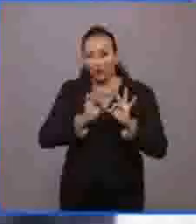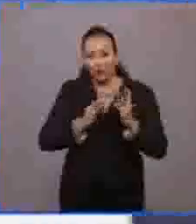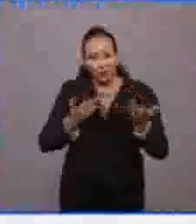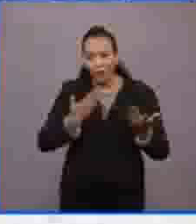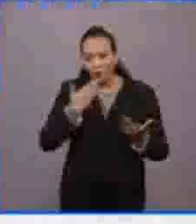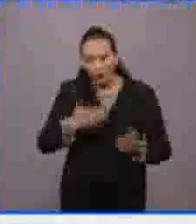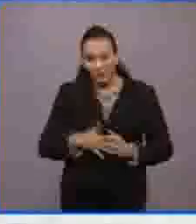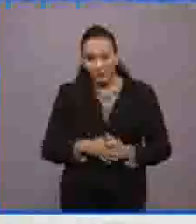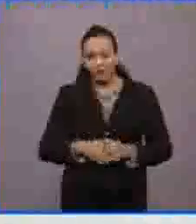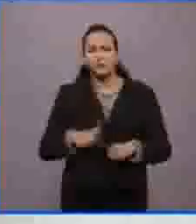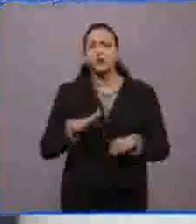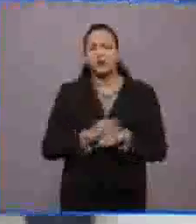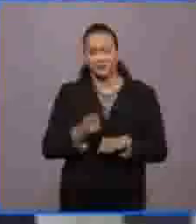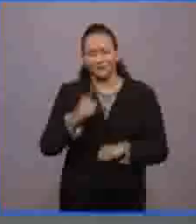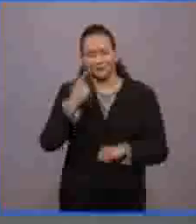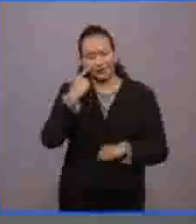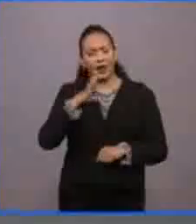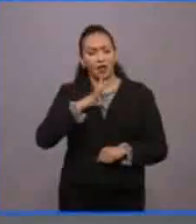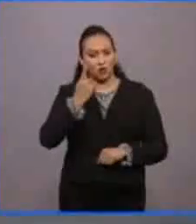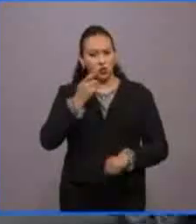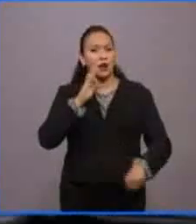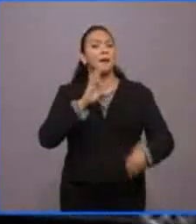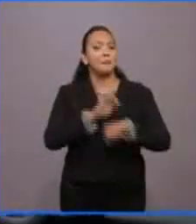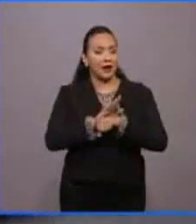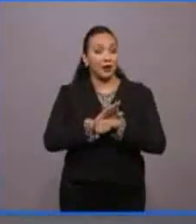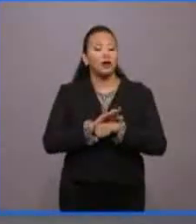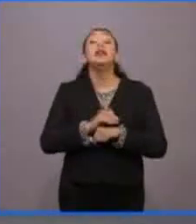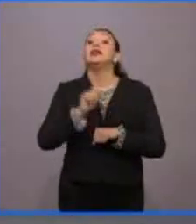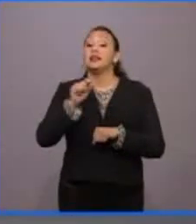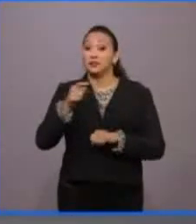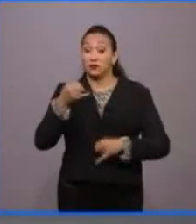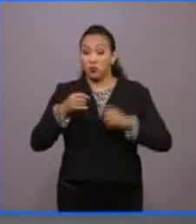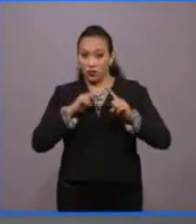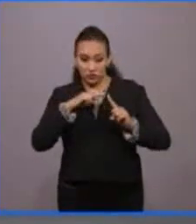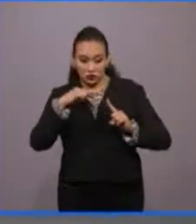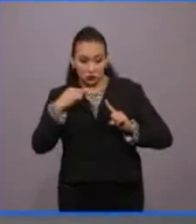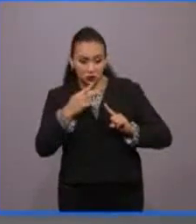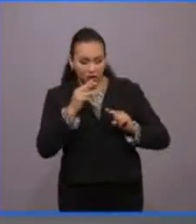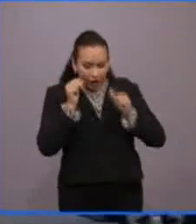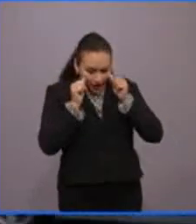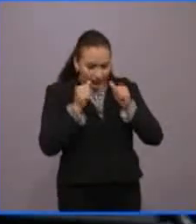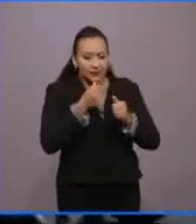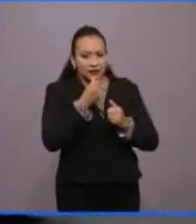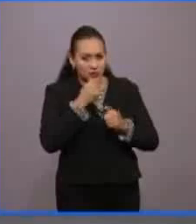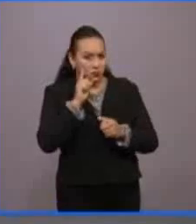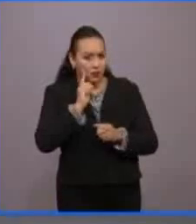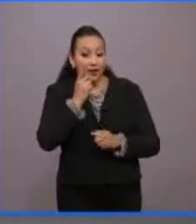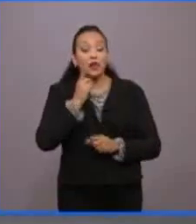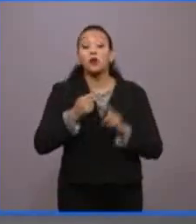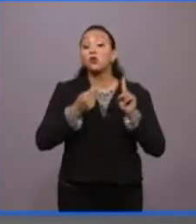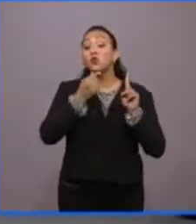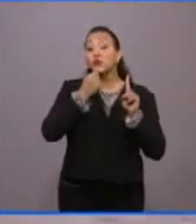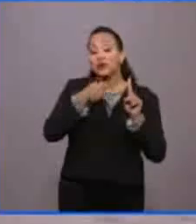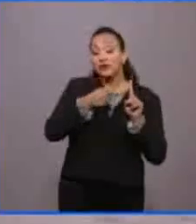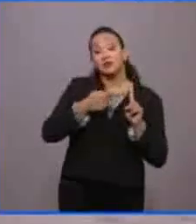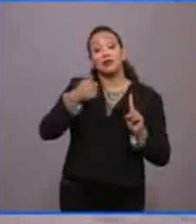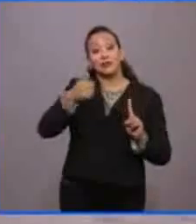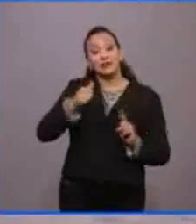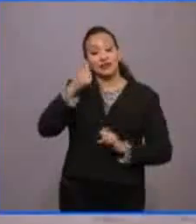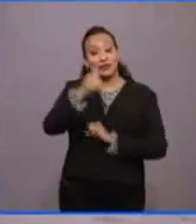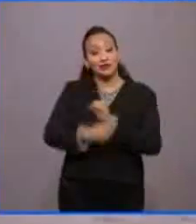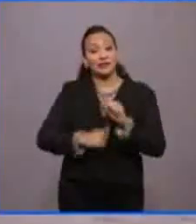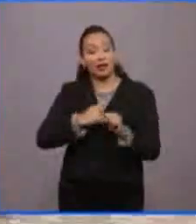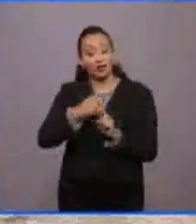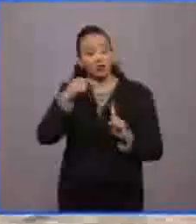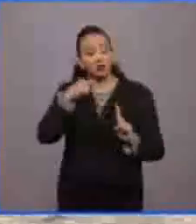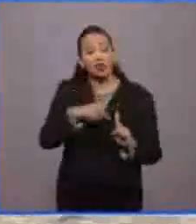familiar. Al resolver un amparo indirecto y juzgar con perspectiva de género y de infancia, determinó que un infante de 6 años fue